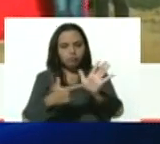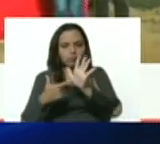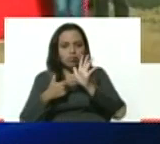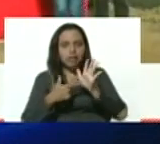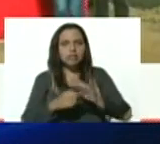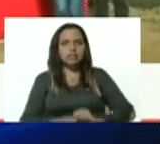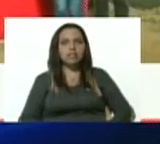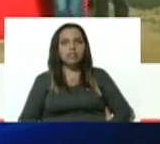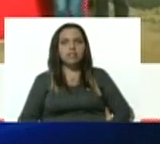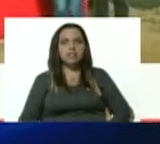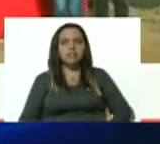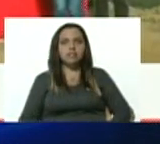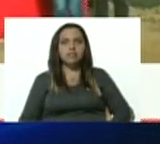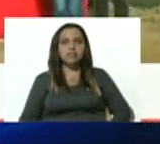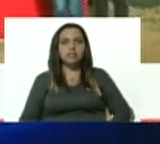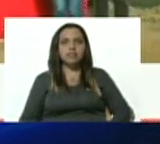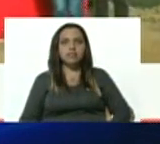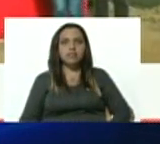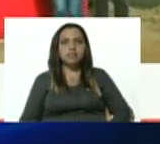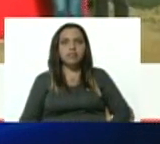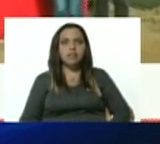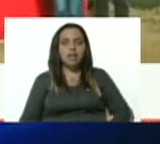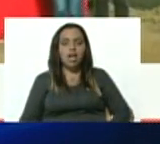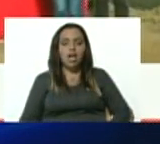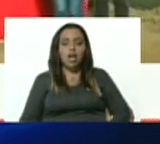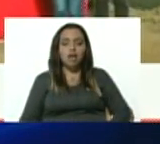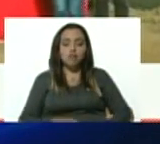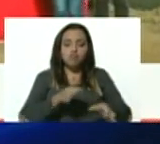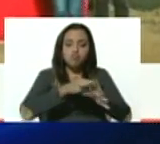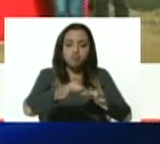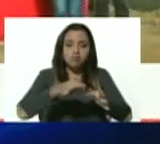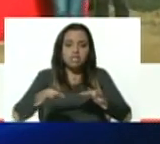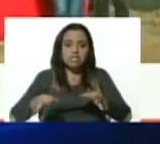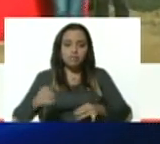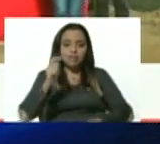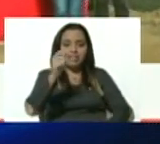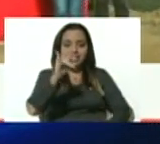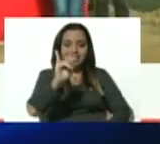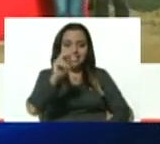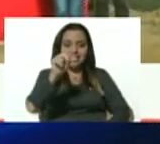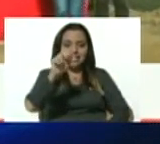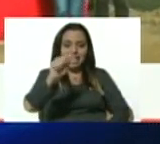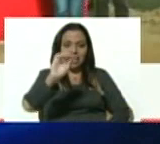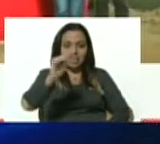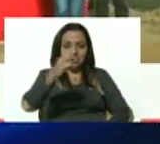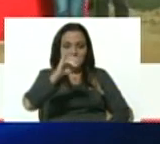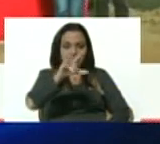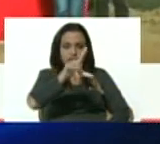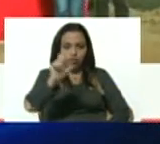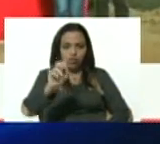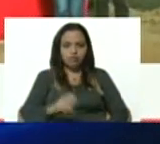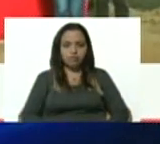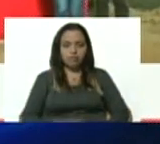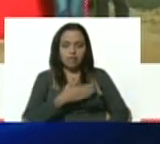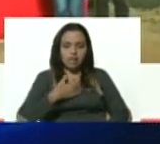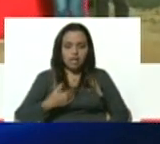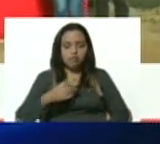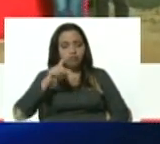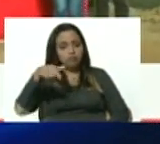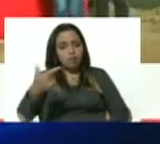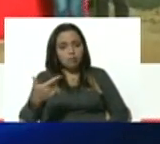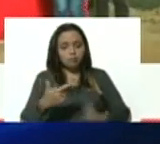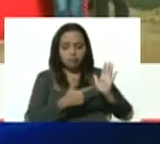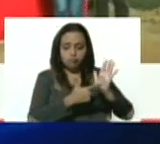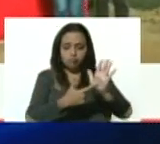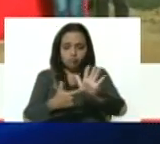Allá en Villas de San Antonio, municipio Tinaquillo. Y yo quiero que después vaya y nos